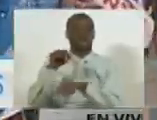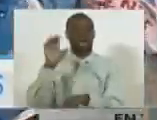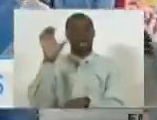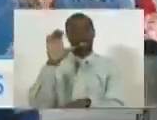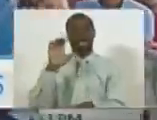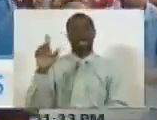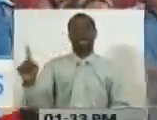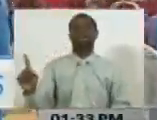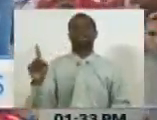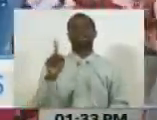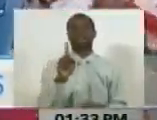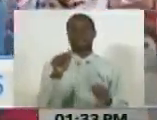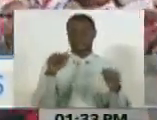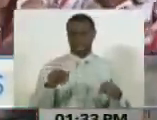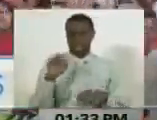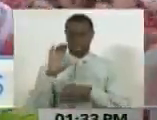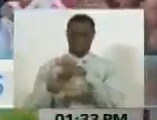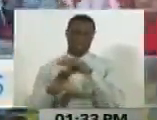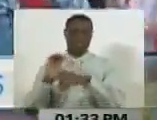Distrito Capital.